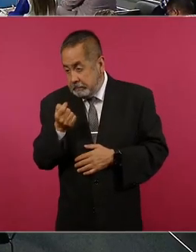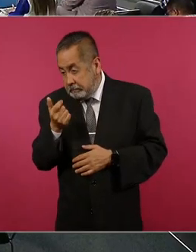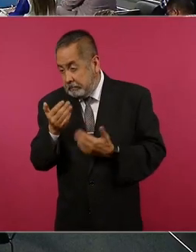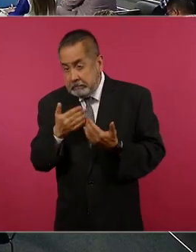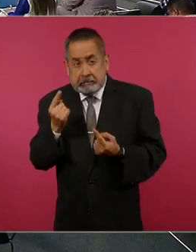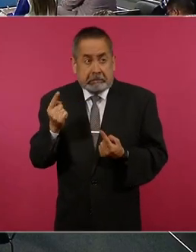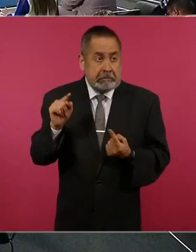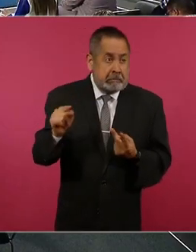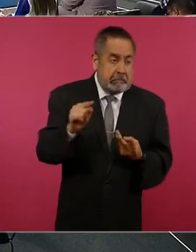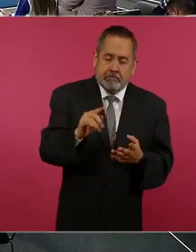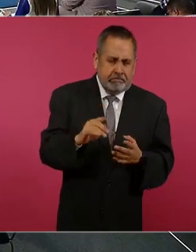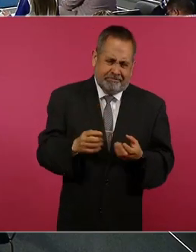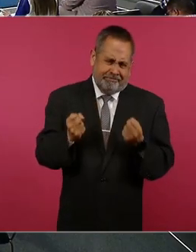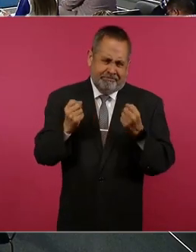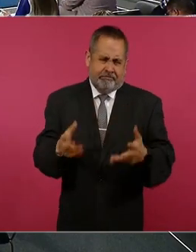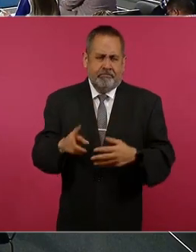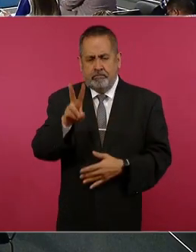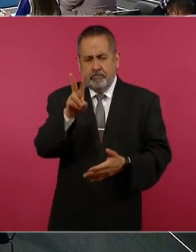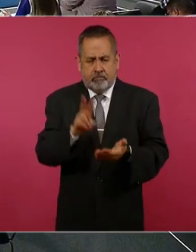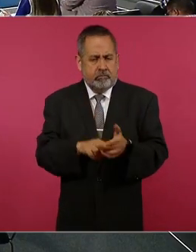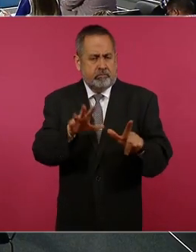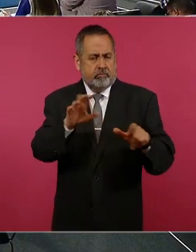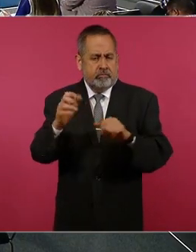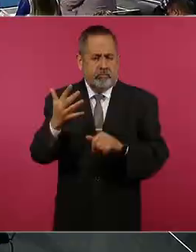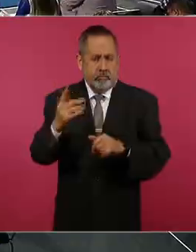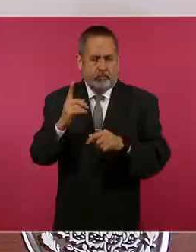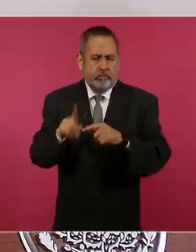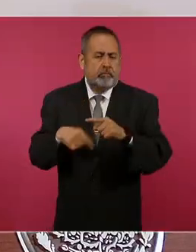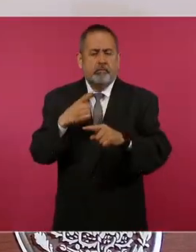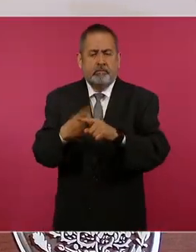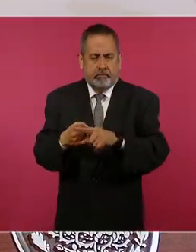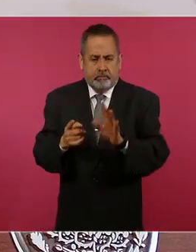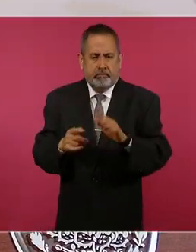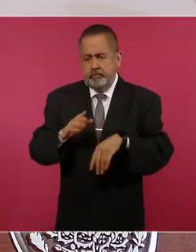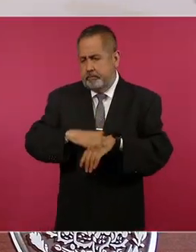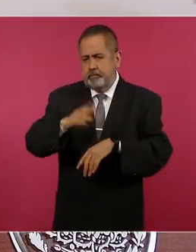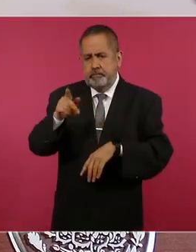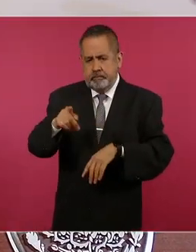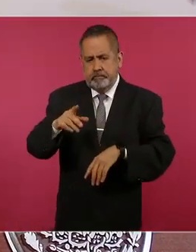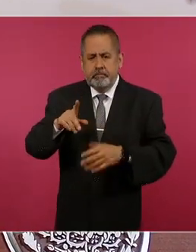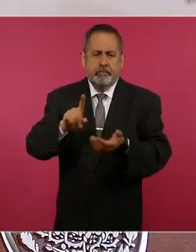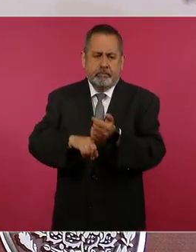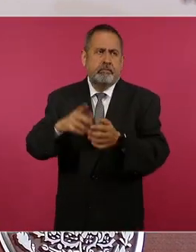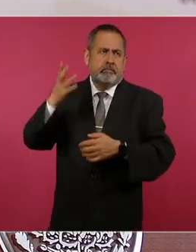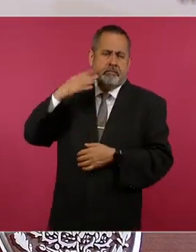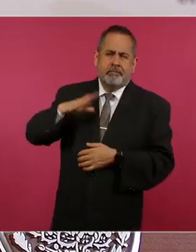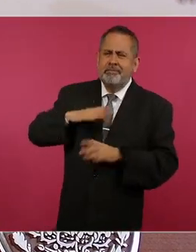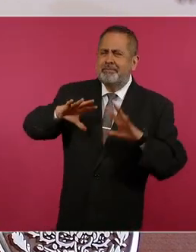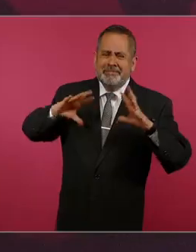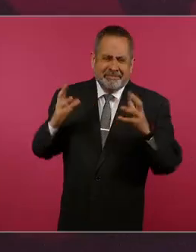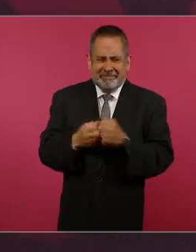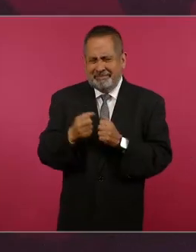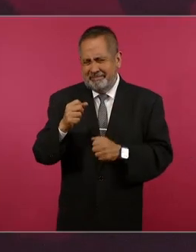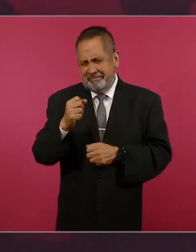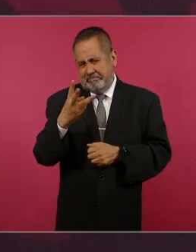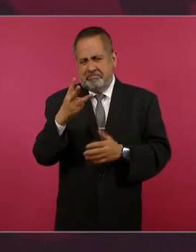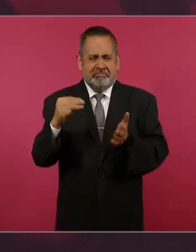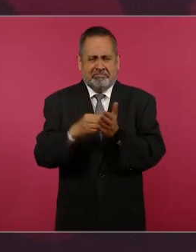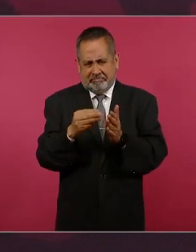dos mil 750 más las que existían, son como tres mil